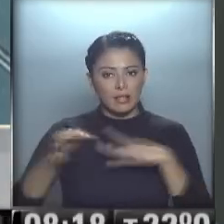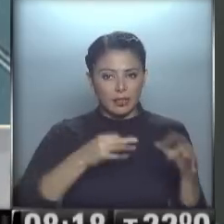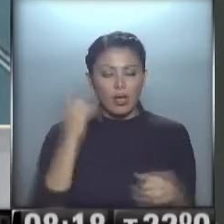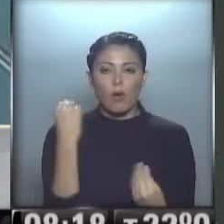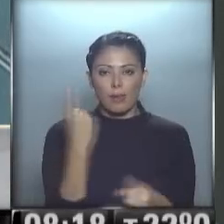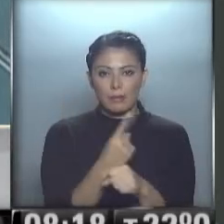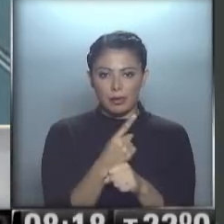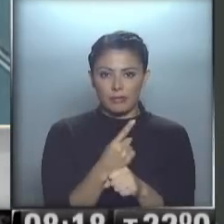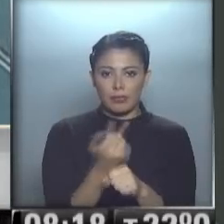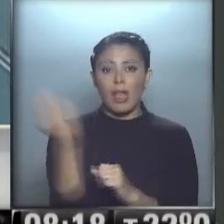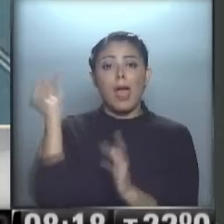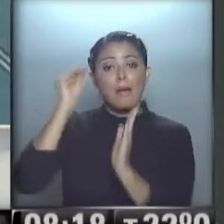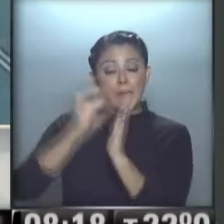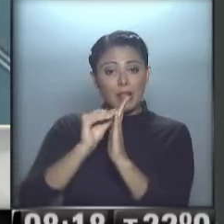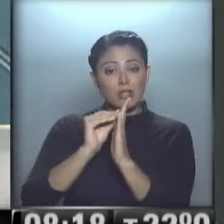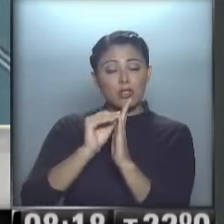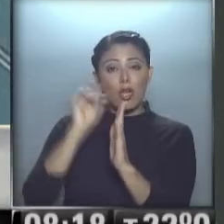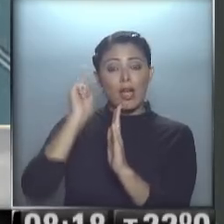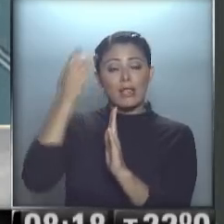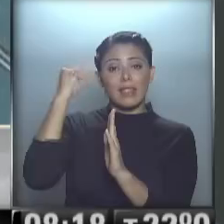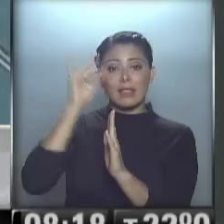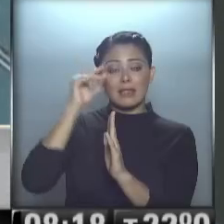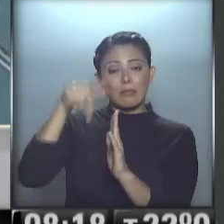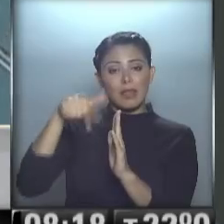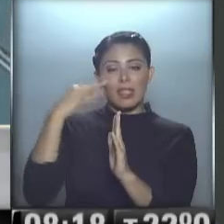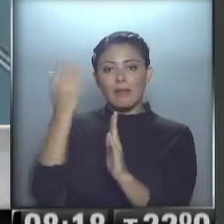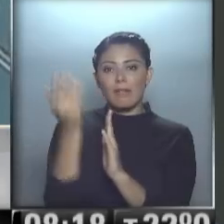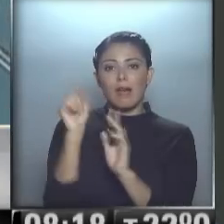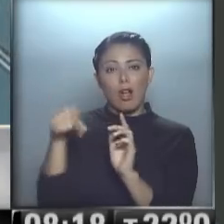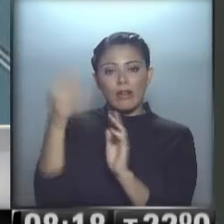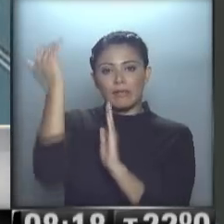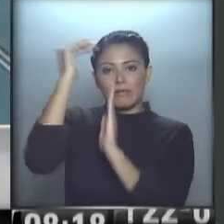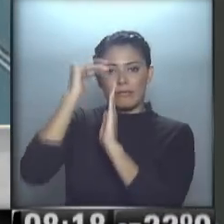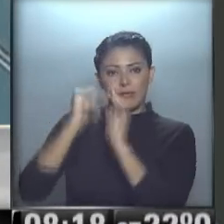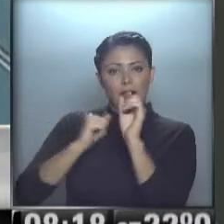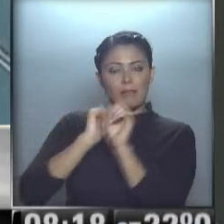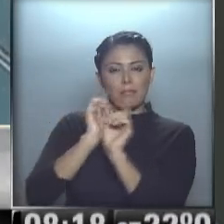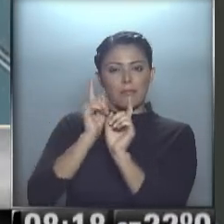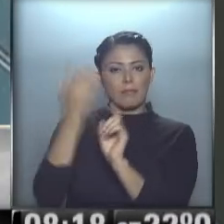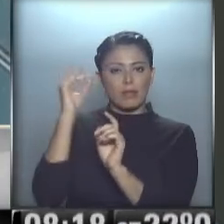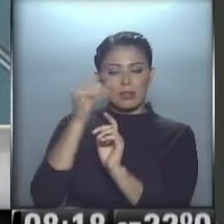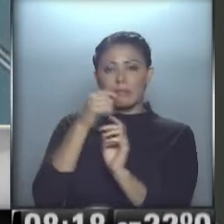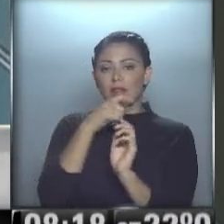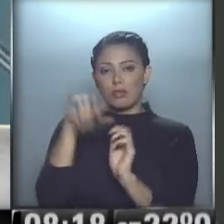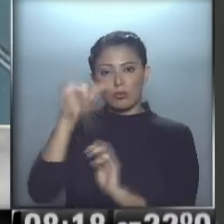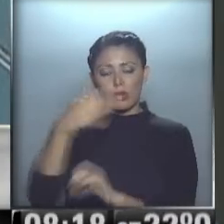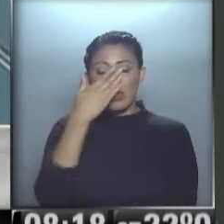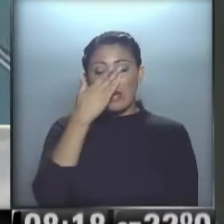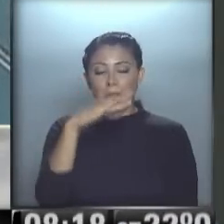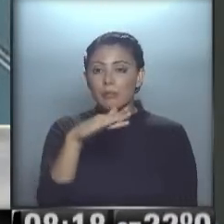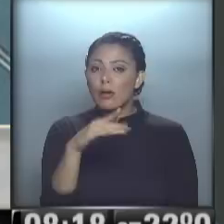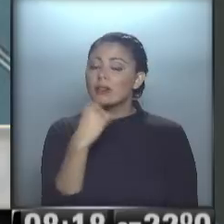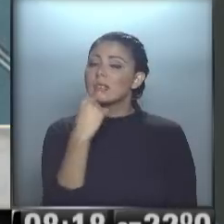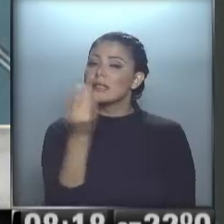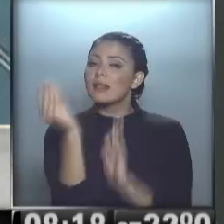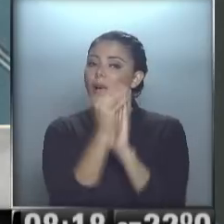primero retrotraer los precios al mes de diciembre con este de nivel de autorización y después fijar un nivel